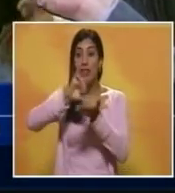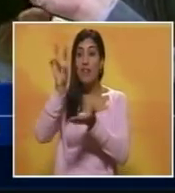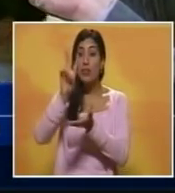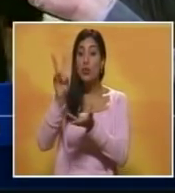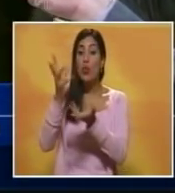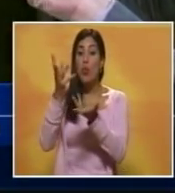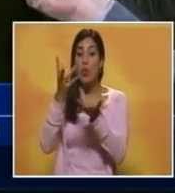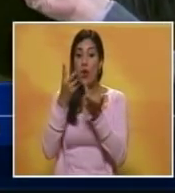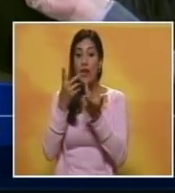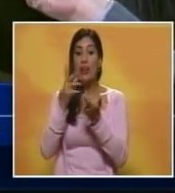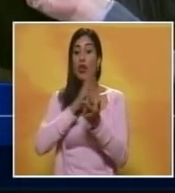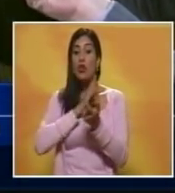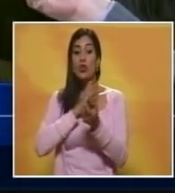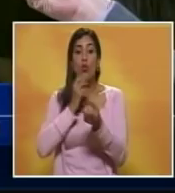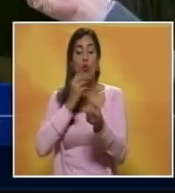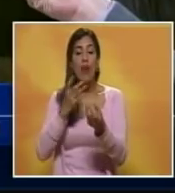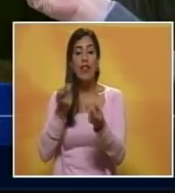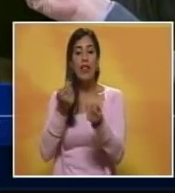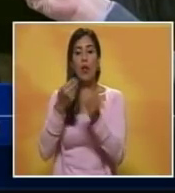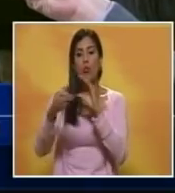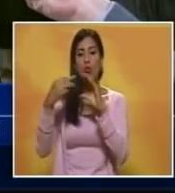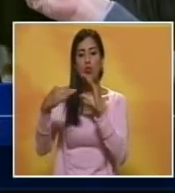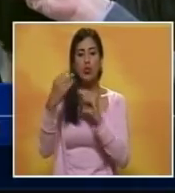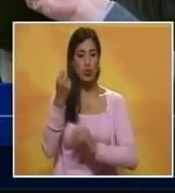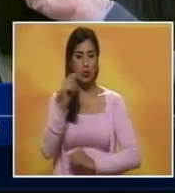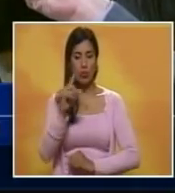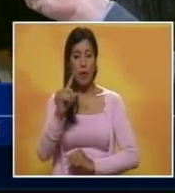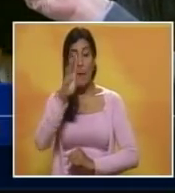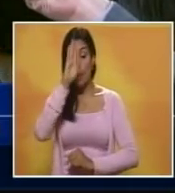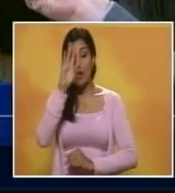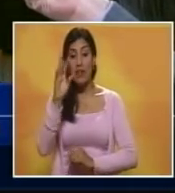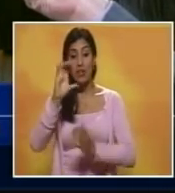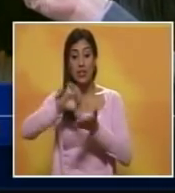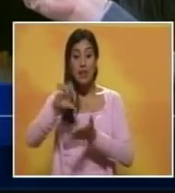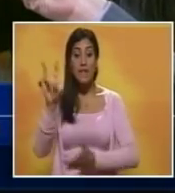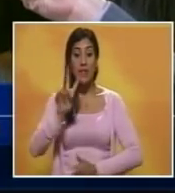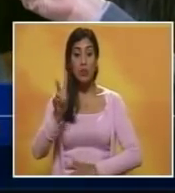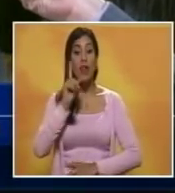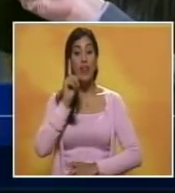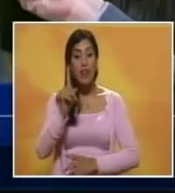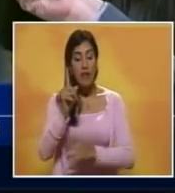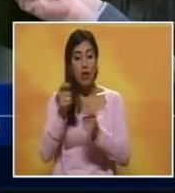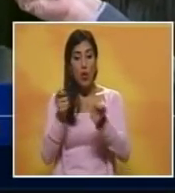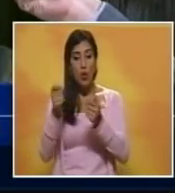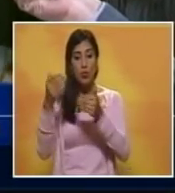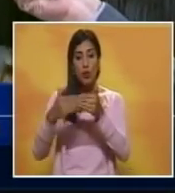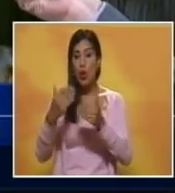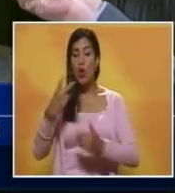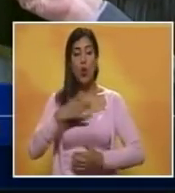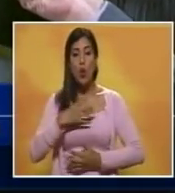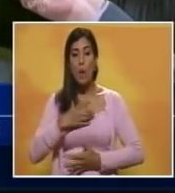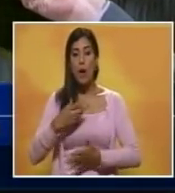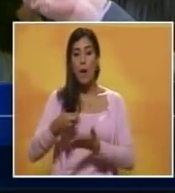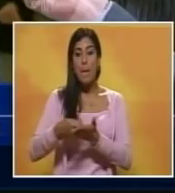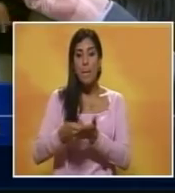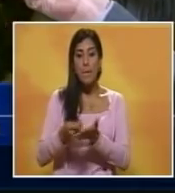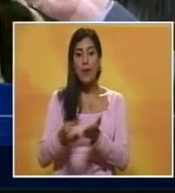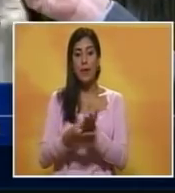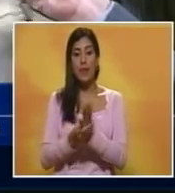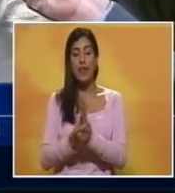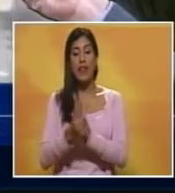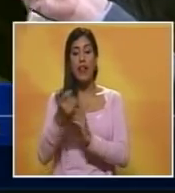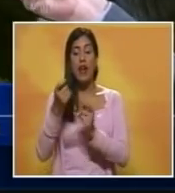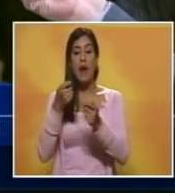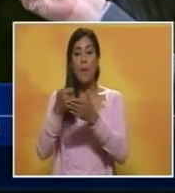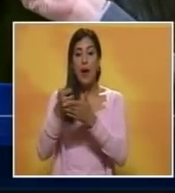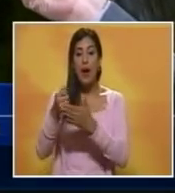Venezuela no va a estar emitiendo dinero. El Banco Central de Venezuela va a estar limitado en eso, no puede estar financiando el